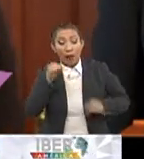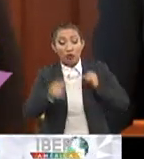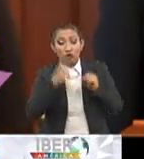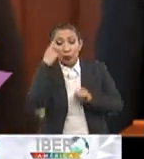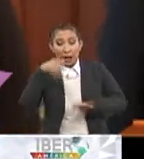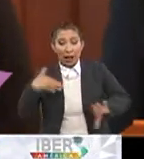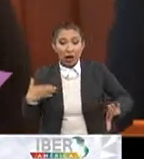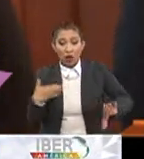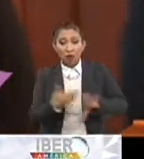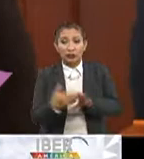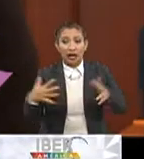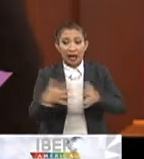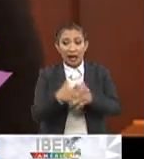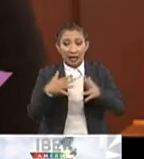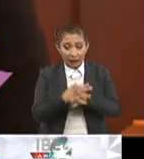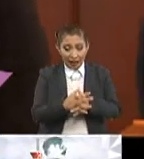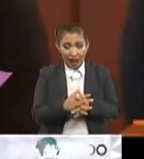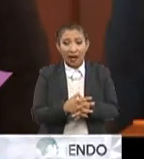armed conflict.